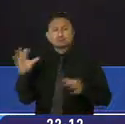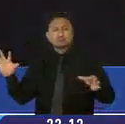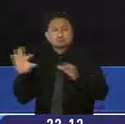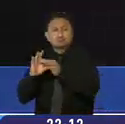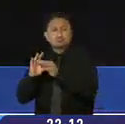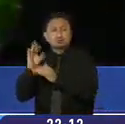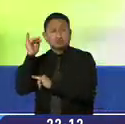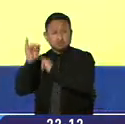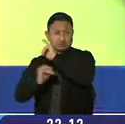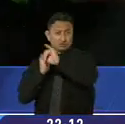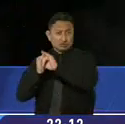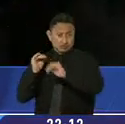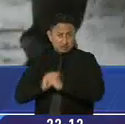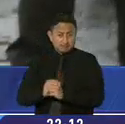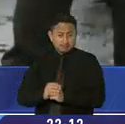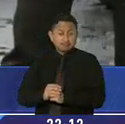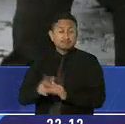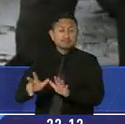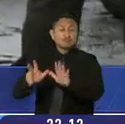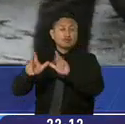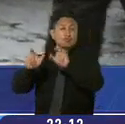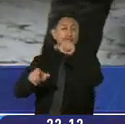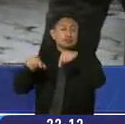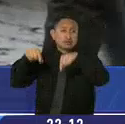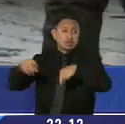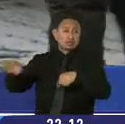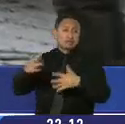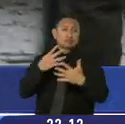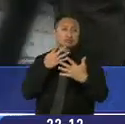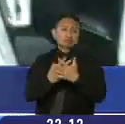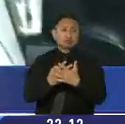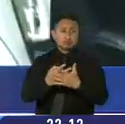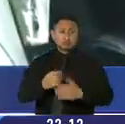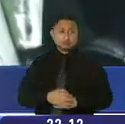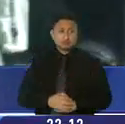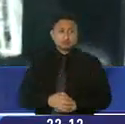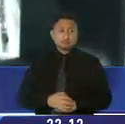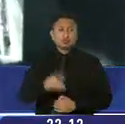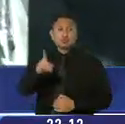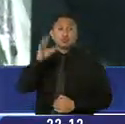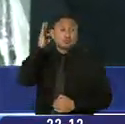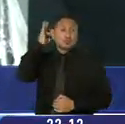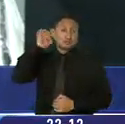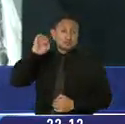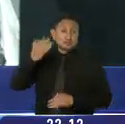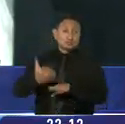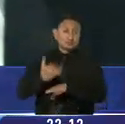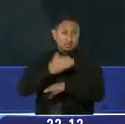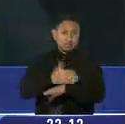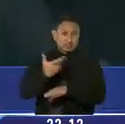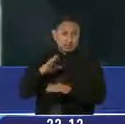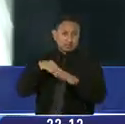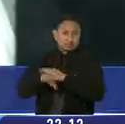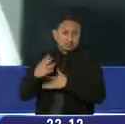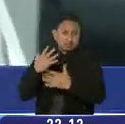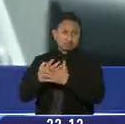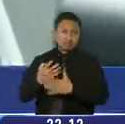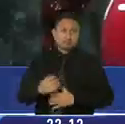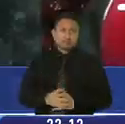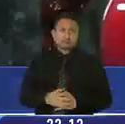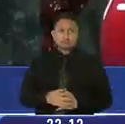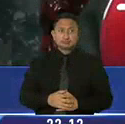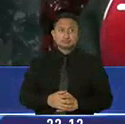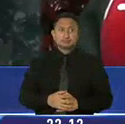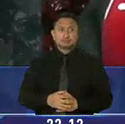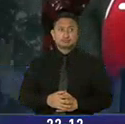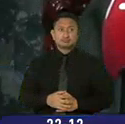internacionales. 8 ciudadanos ecuatorianos fueron detenidos en flagrancia. Una de las aprehendidas ya registra antecedentes penales. Aprovechando